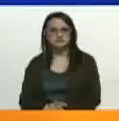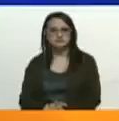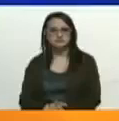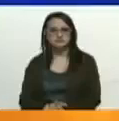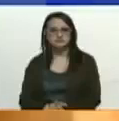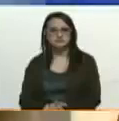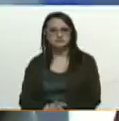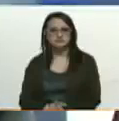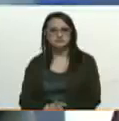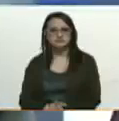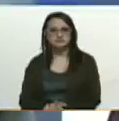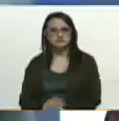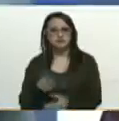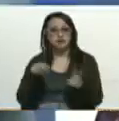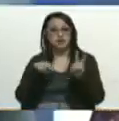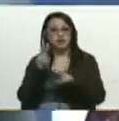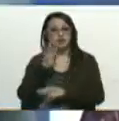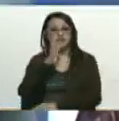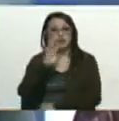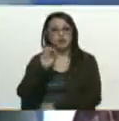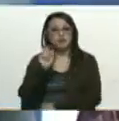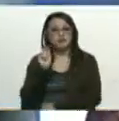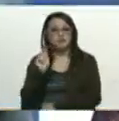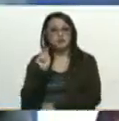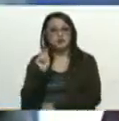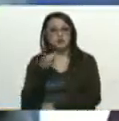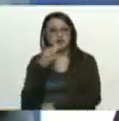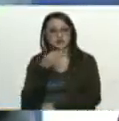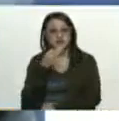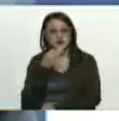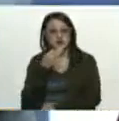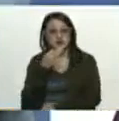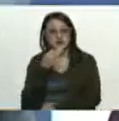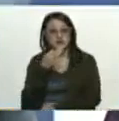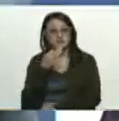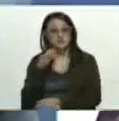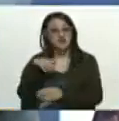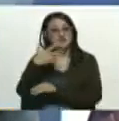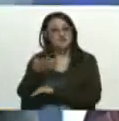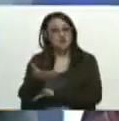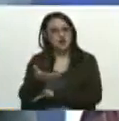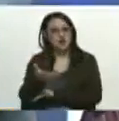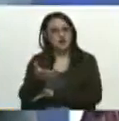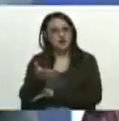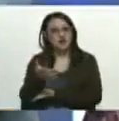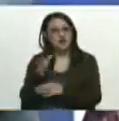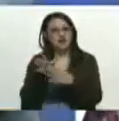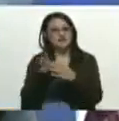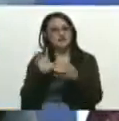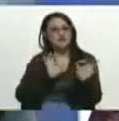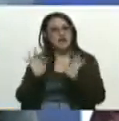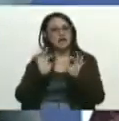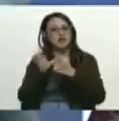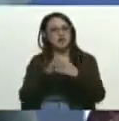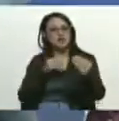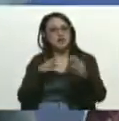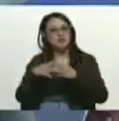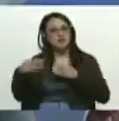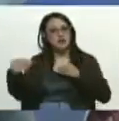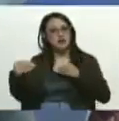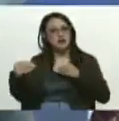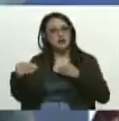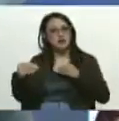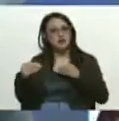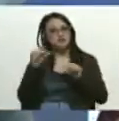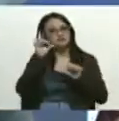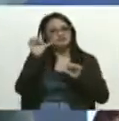Así es, Juan Pablo, cuando son las 12 y 40 minutos de la tarde, nosotros nos encontramos a las afueras de la sala José Félix Rivas,